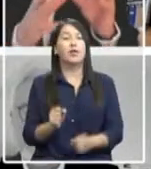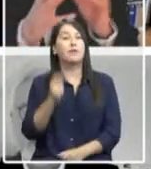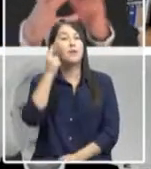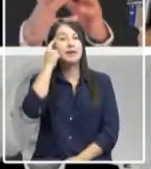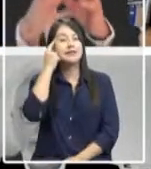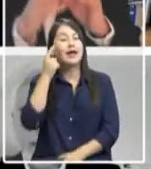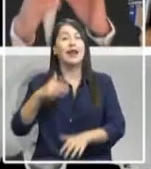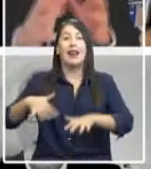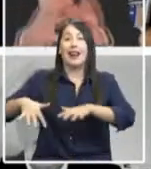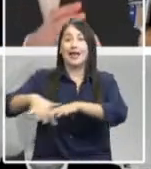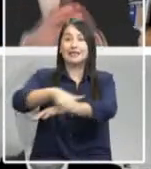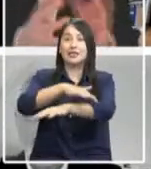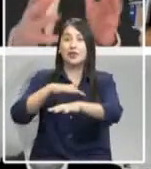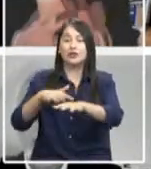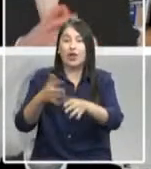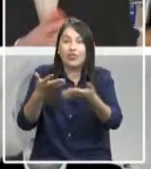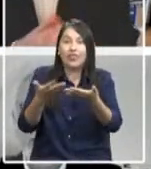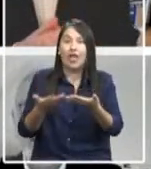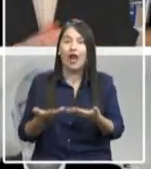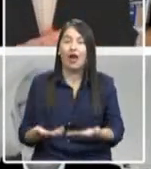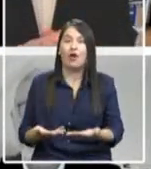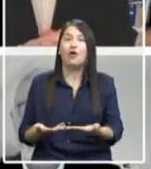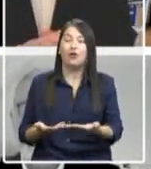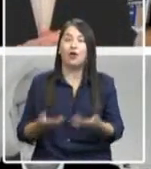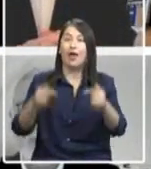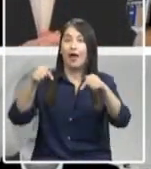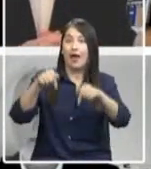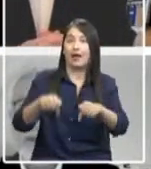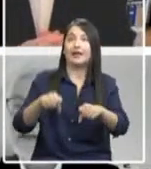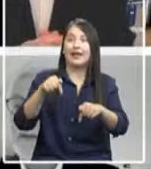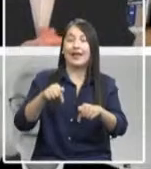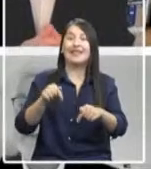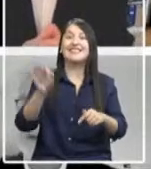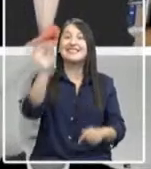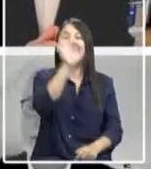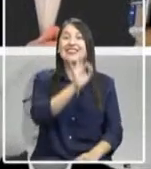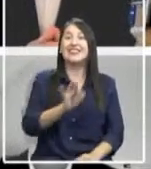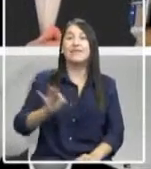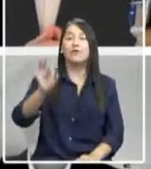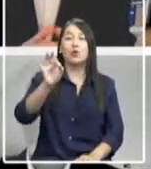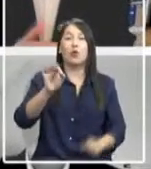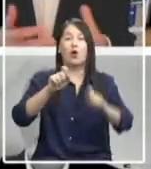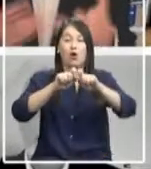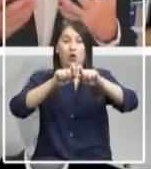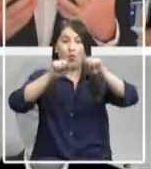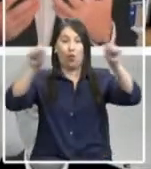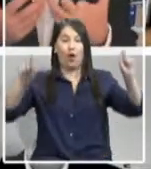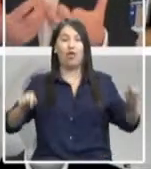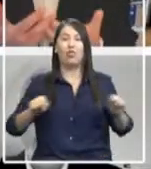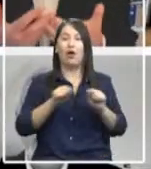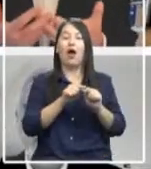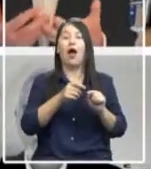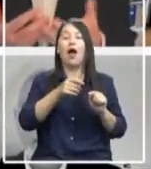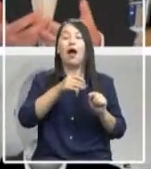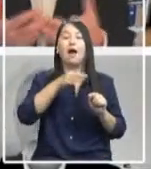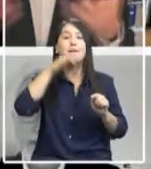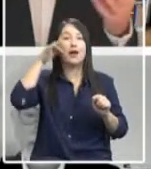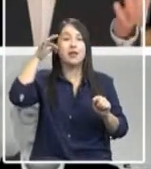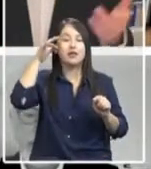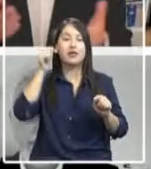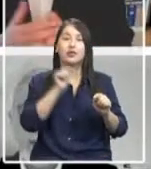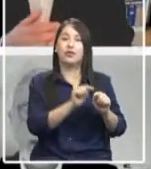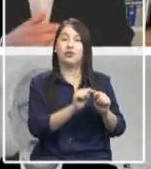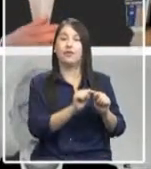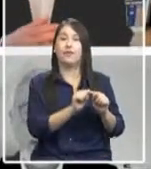la situación actual está aquí en este dibujo, en el cuadro amarillo, donde alguien que